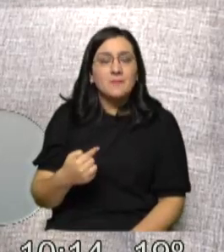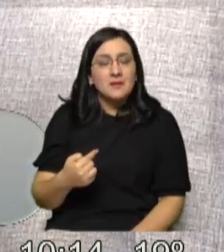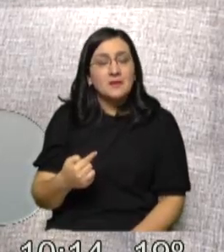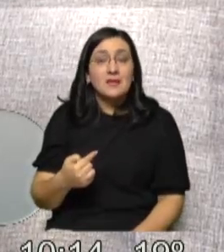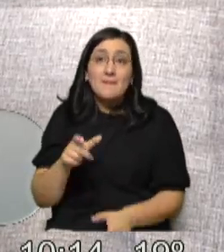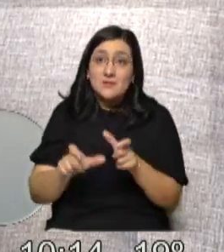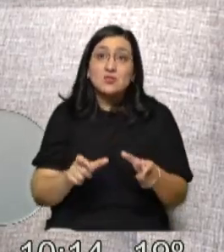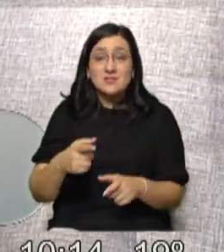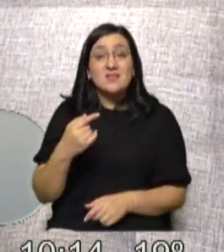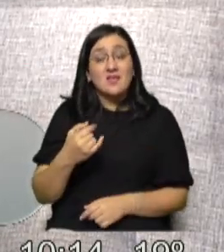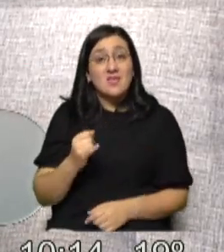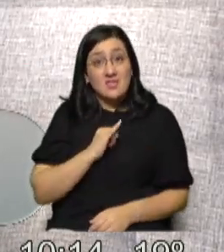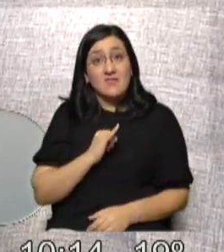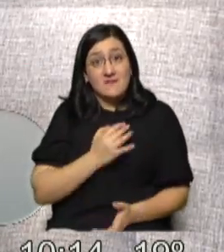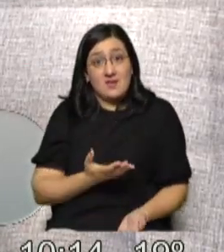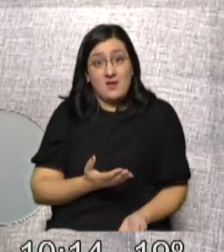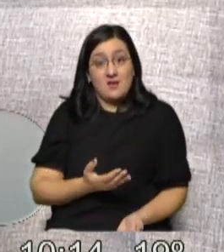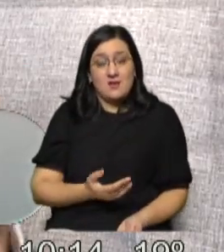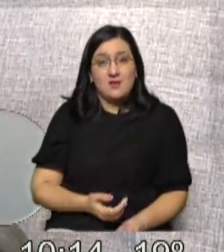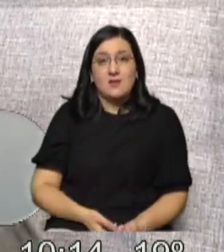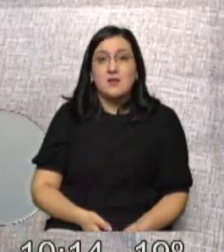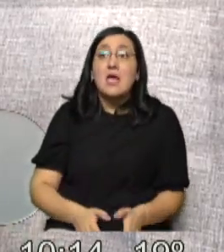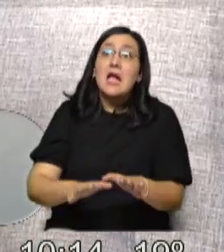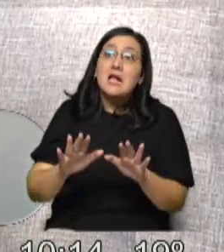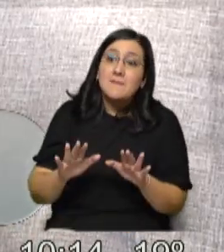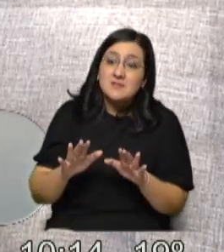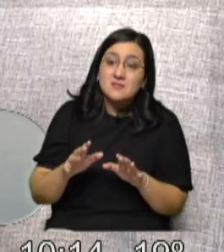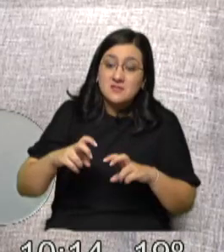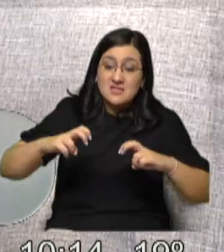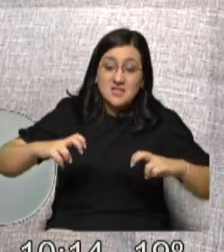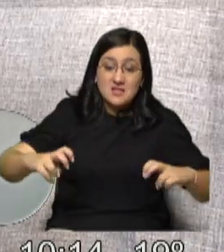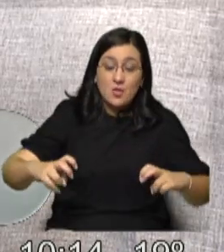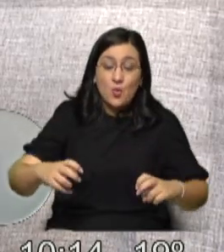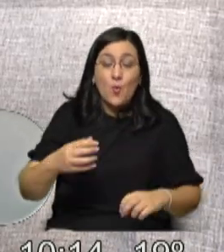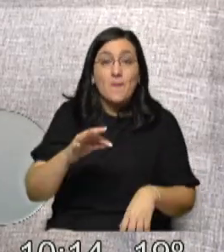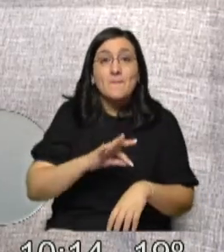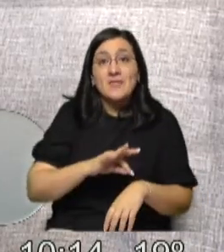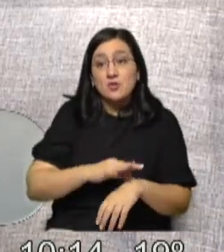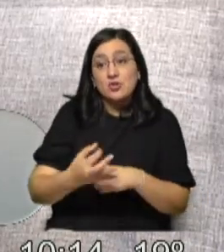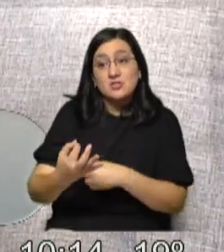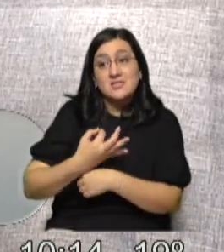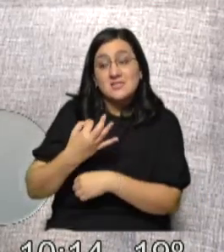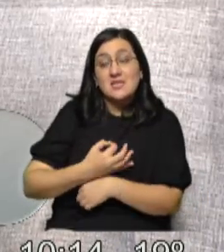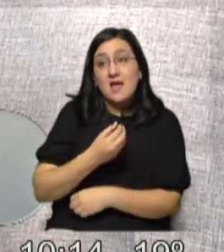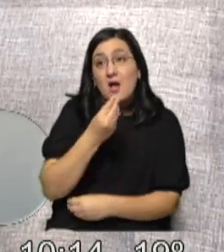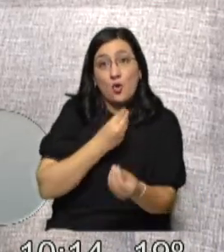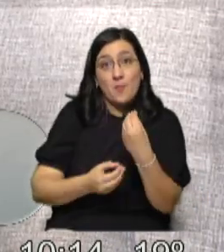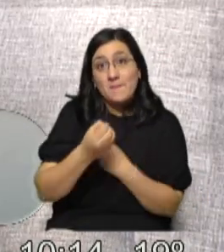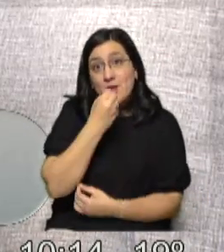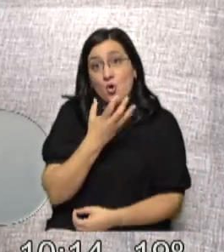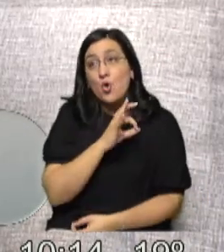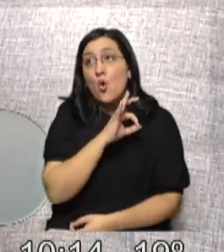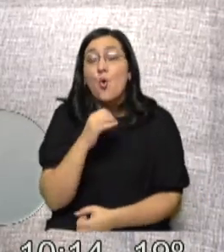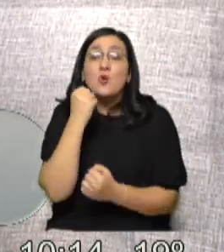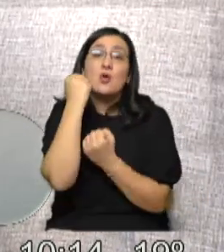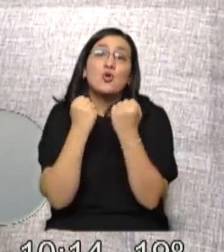eso. Como habitualmente decimos con Seba, tal vez si acá está sentado un nutricionista y nos enseña a comer un poco mejor, o un economista